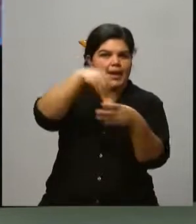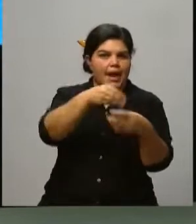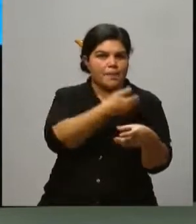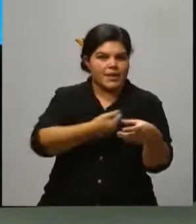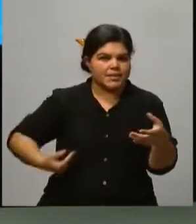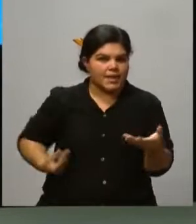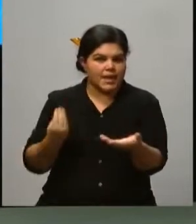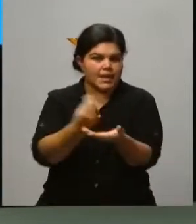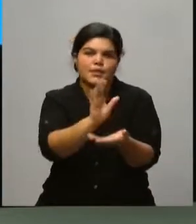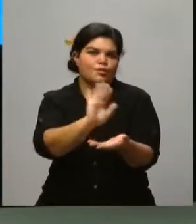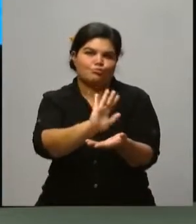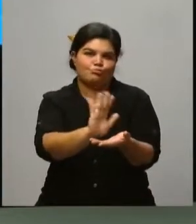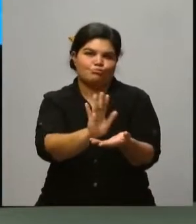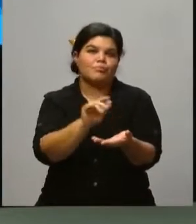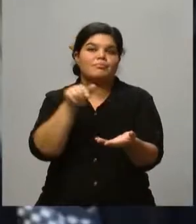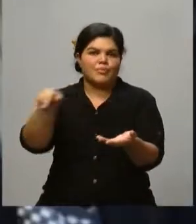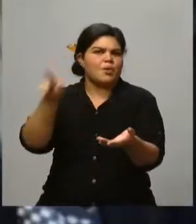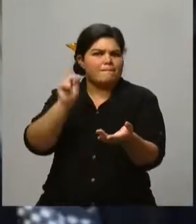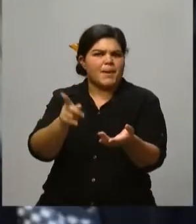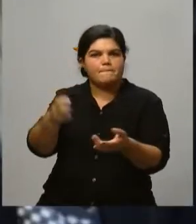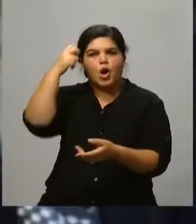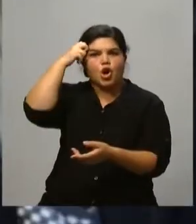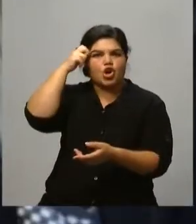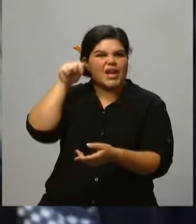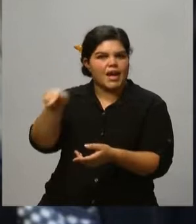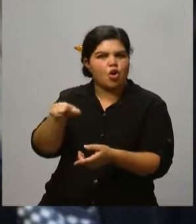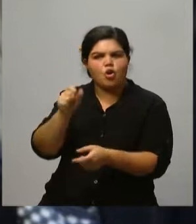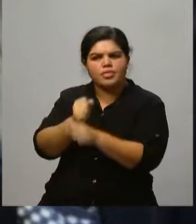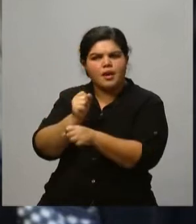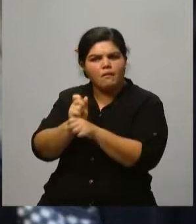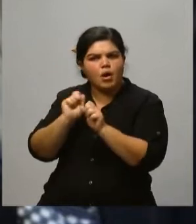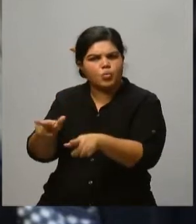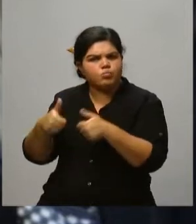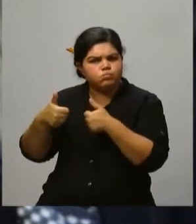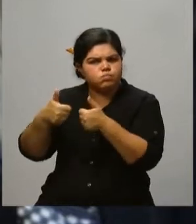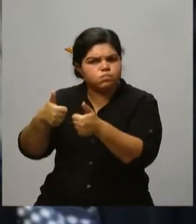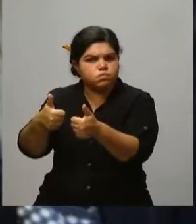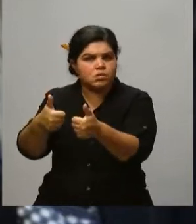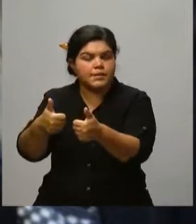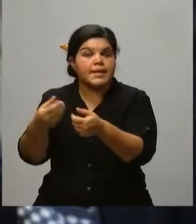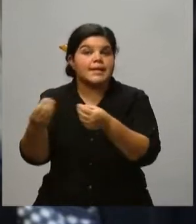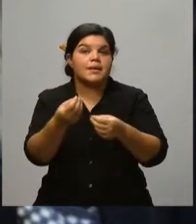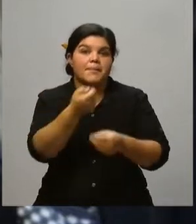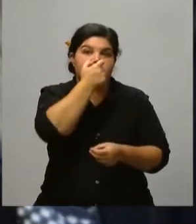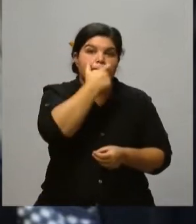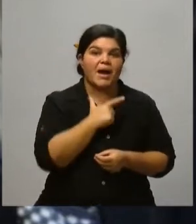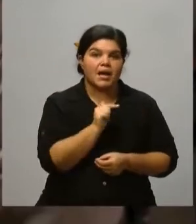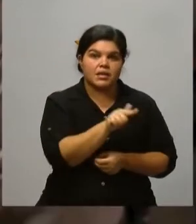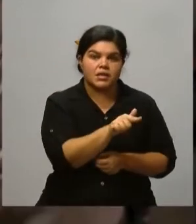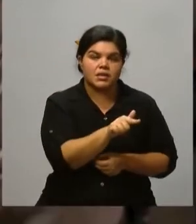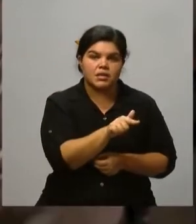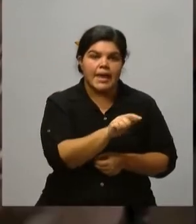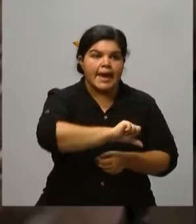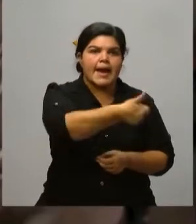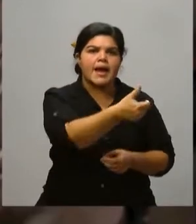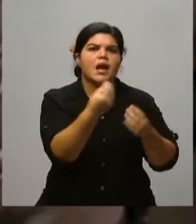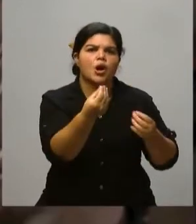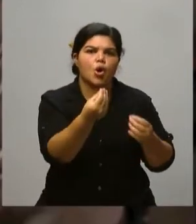a veces que no tienen que ver con la política nacional. Pero obviamente lo que está observando es que a